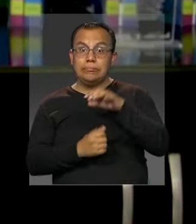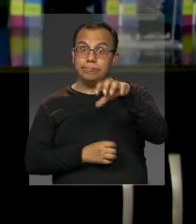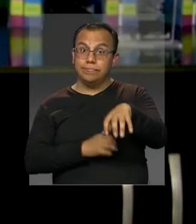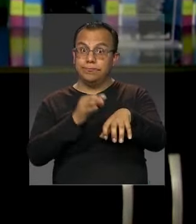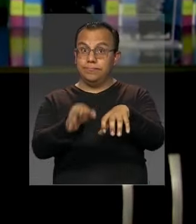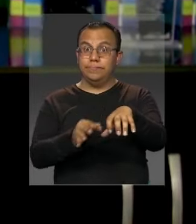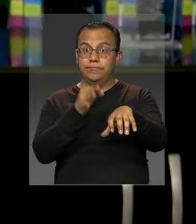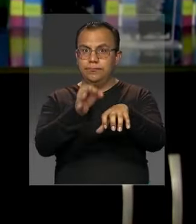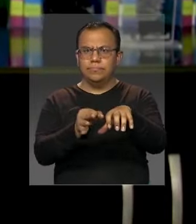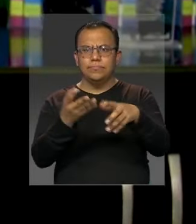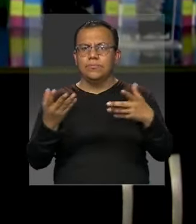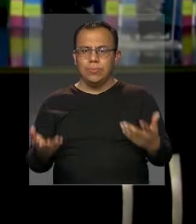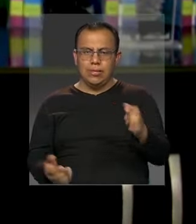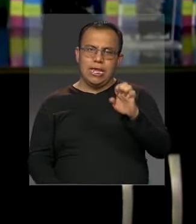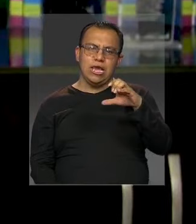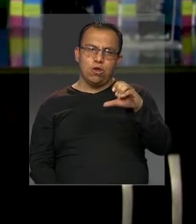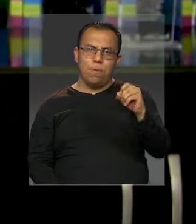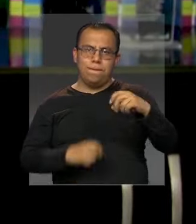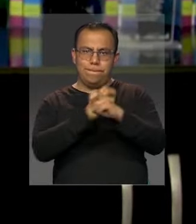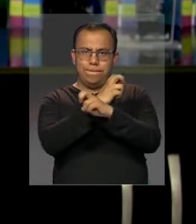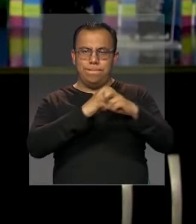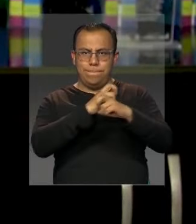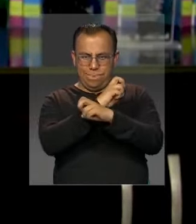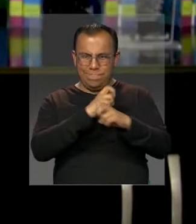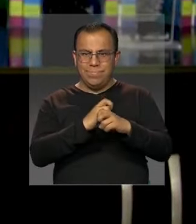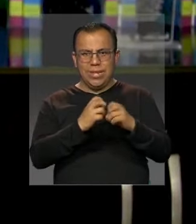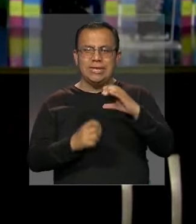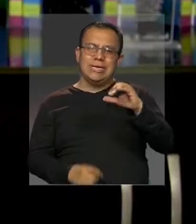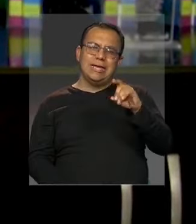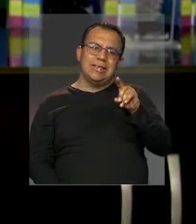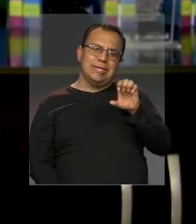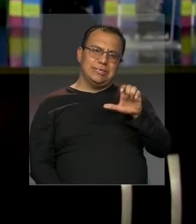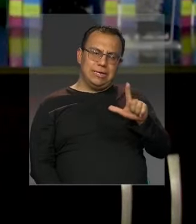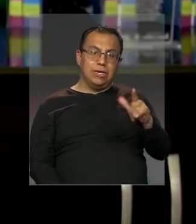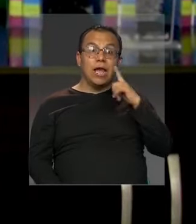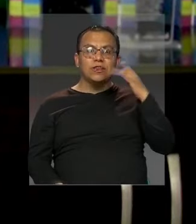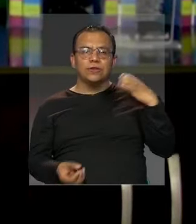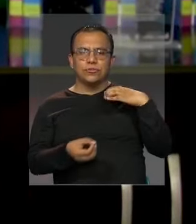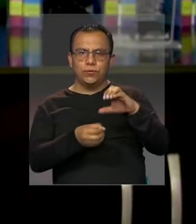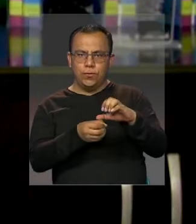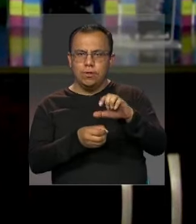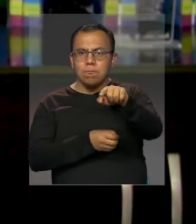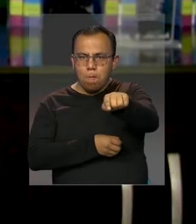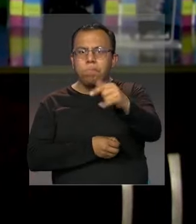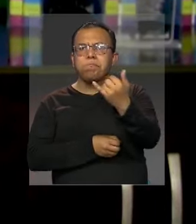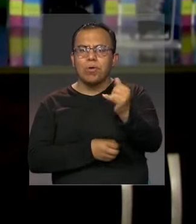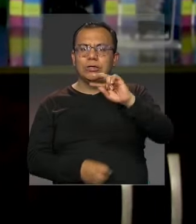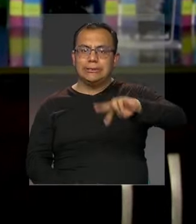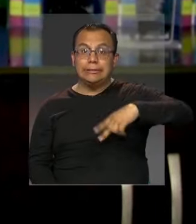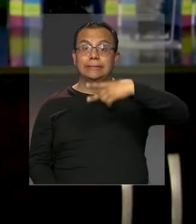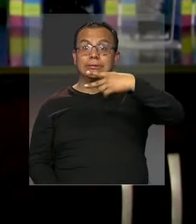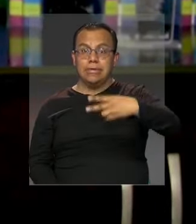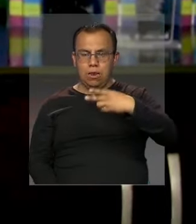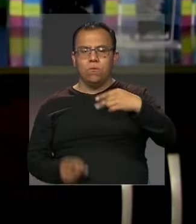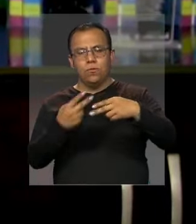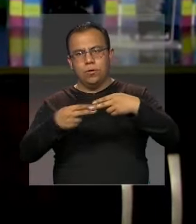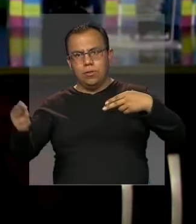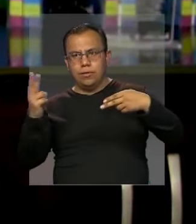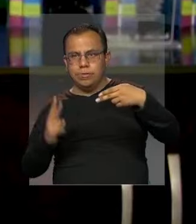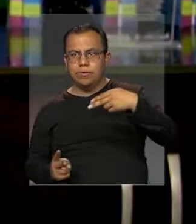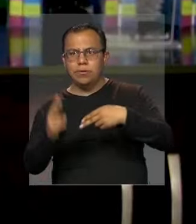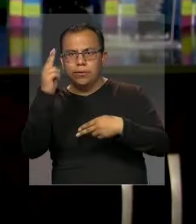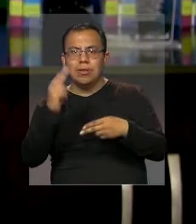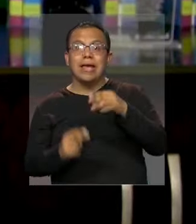del cuidado Ecoparque, en el CDC Ecoparque en Ciudad Bolívar. Vamos a tener una segunda inauguración